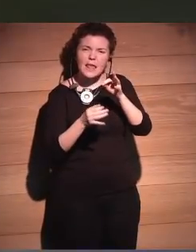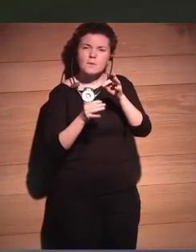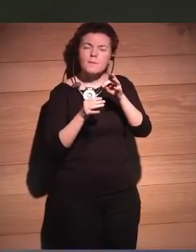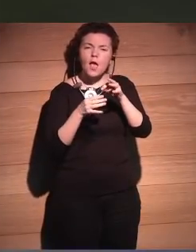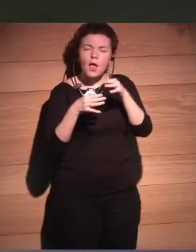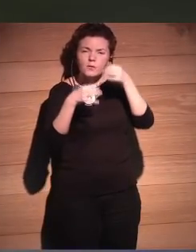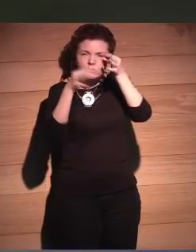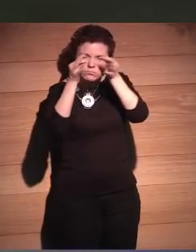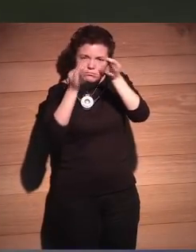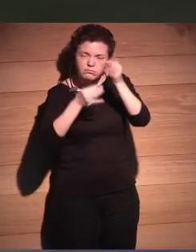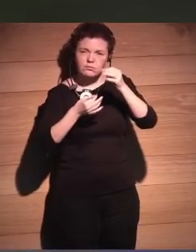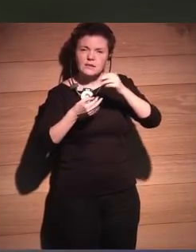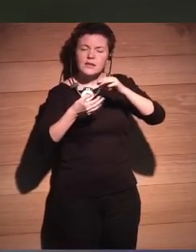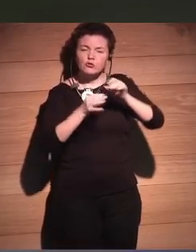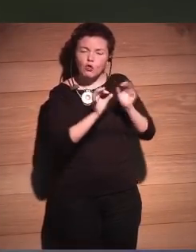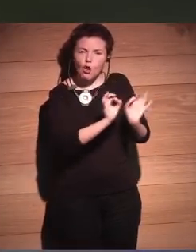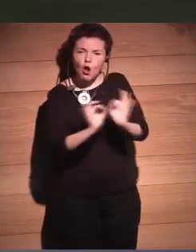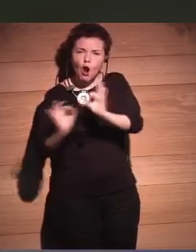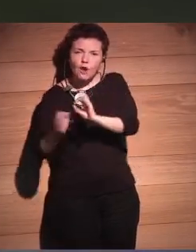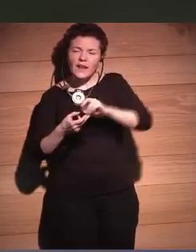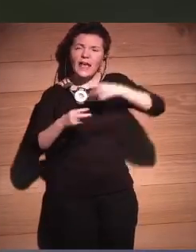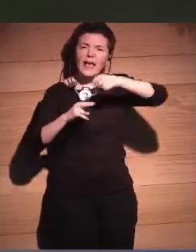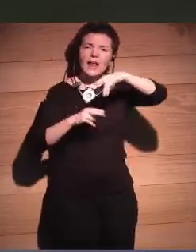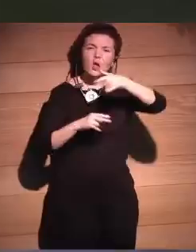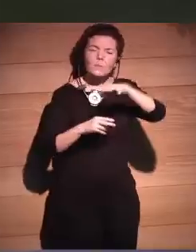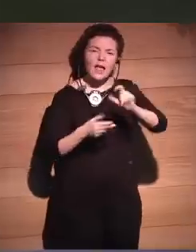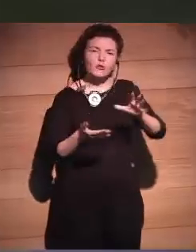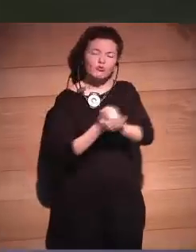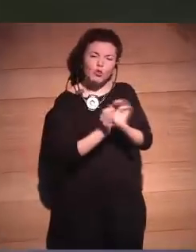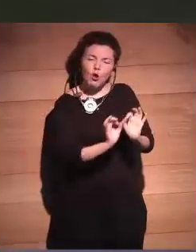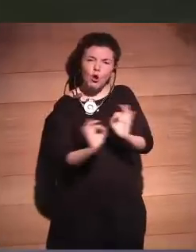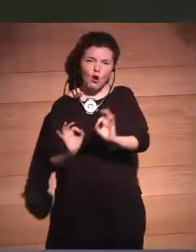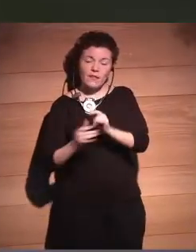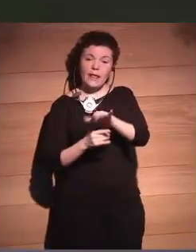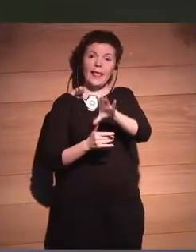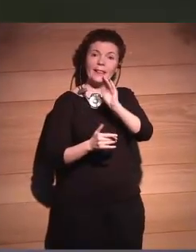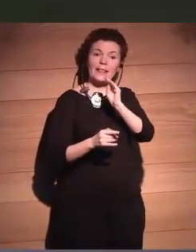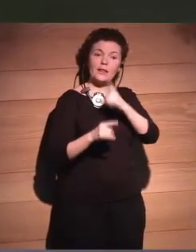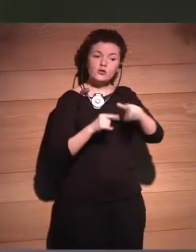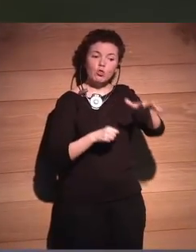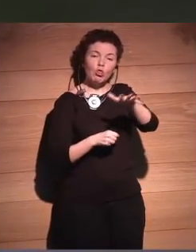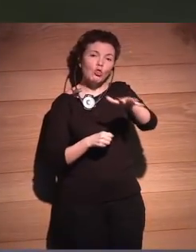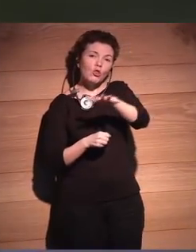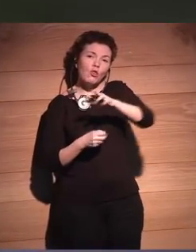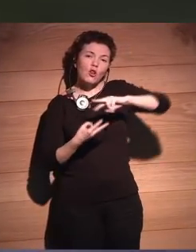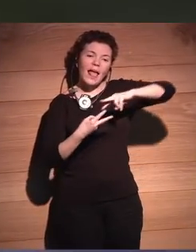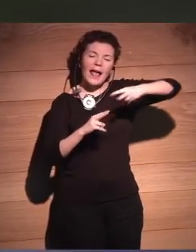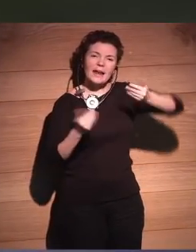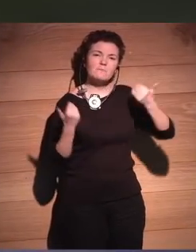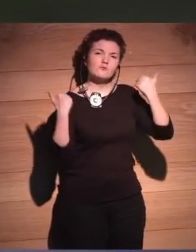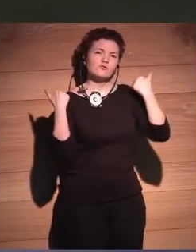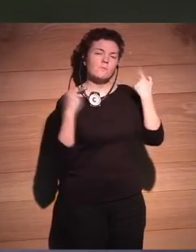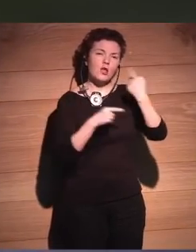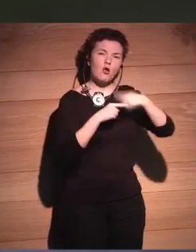proteínas, de secuenciar toda la secuencia del genoma, de entender qué región, qué gen codifica